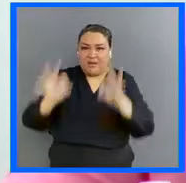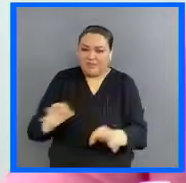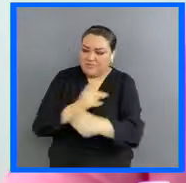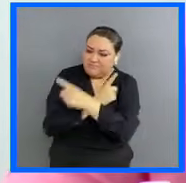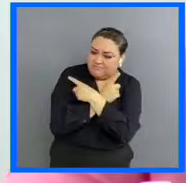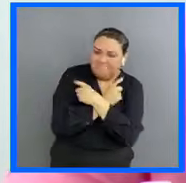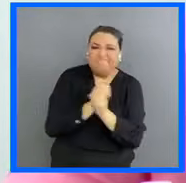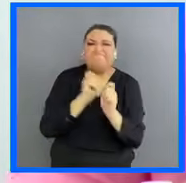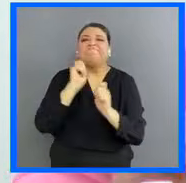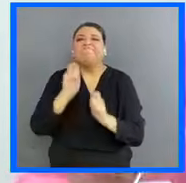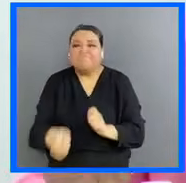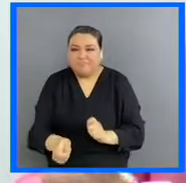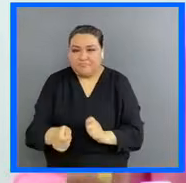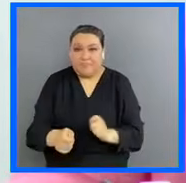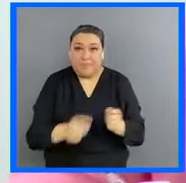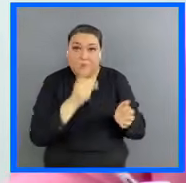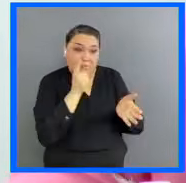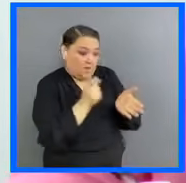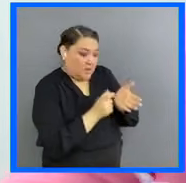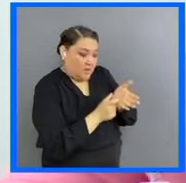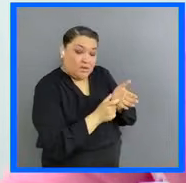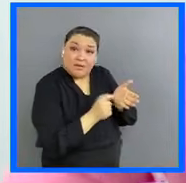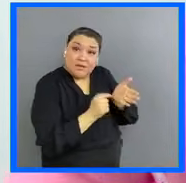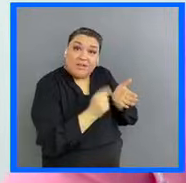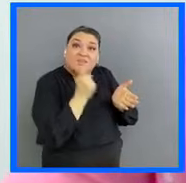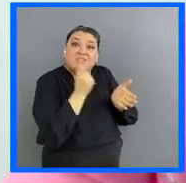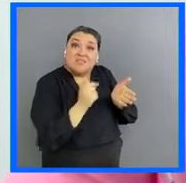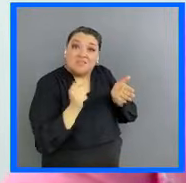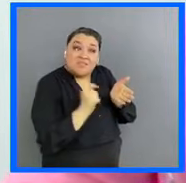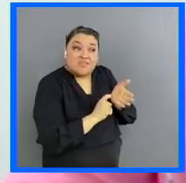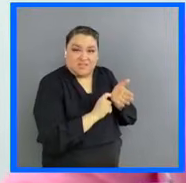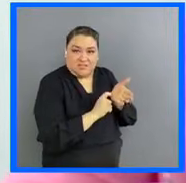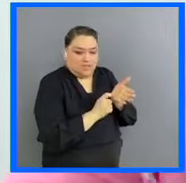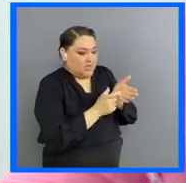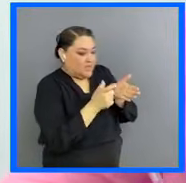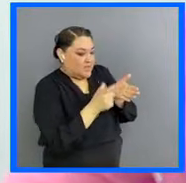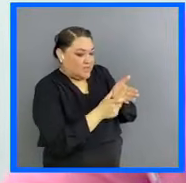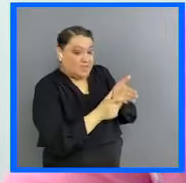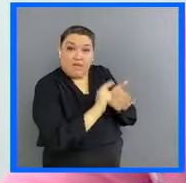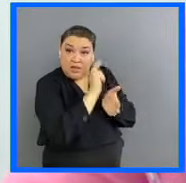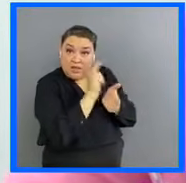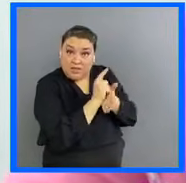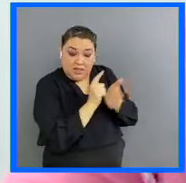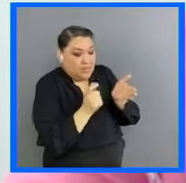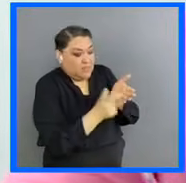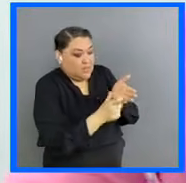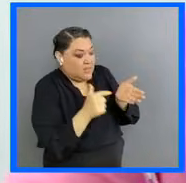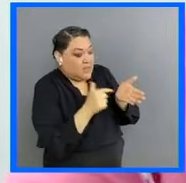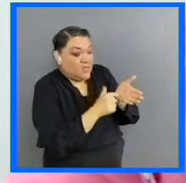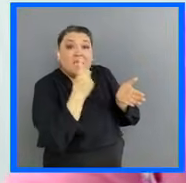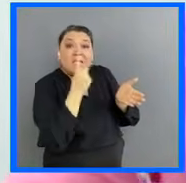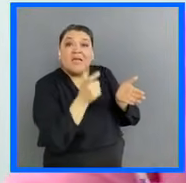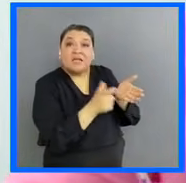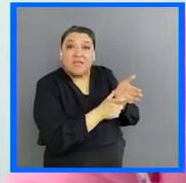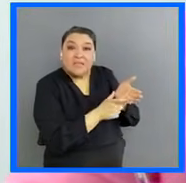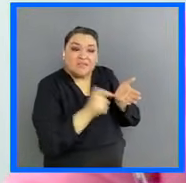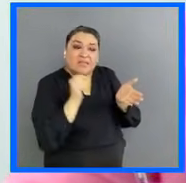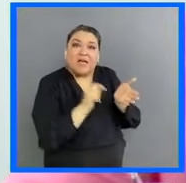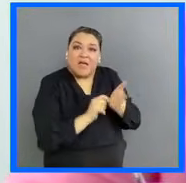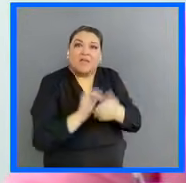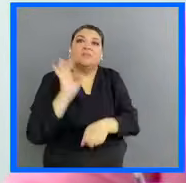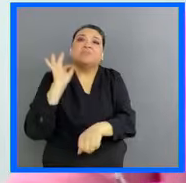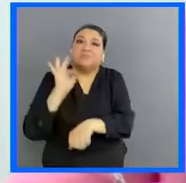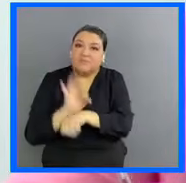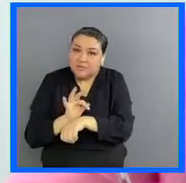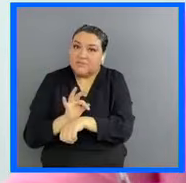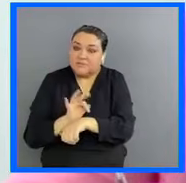un enunciado. Entonces, cuando hablamos de un enunciado legal, no es otra cosa que un principio en el cual lo